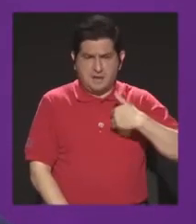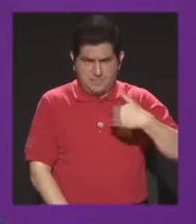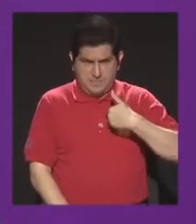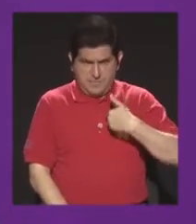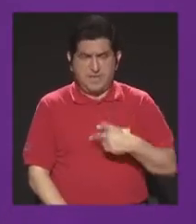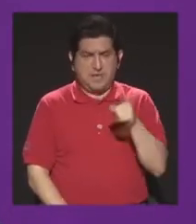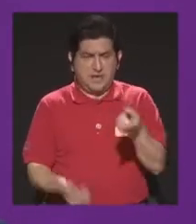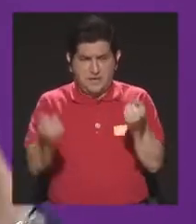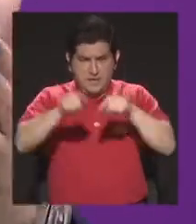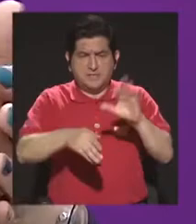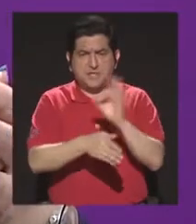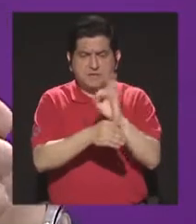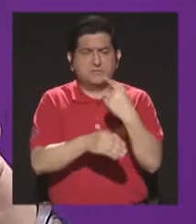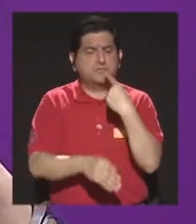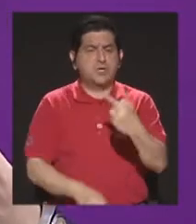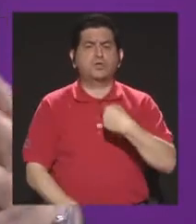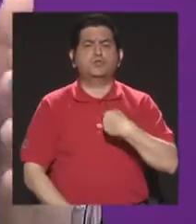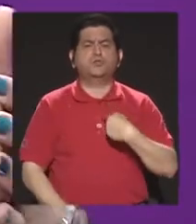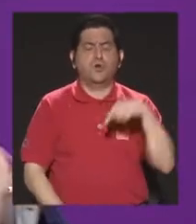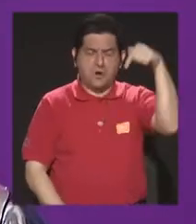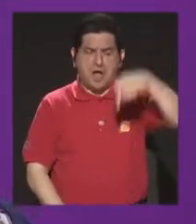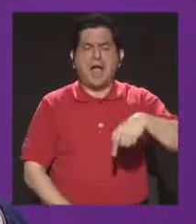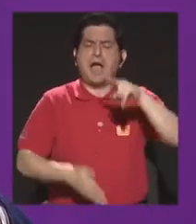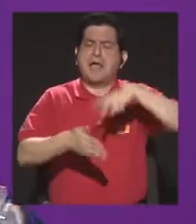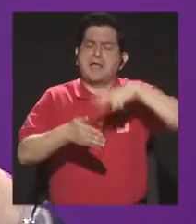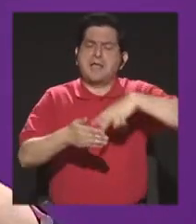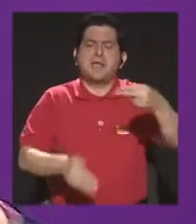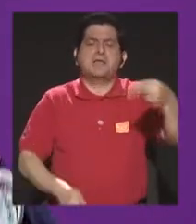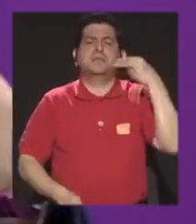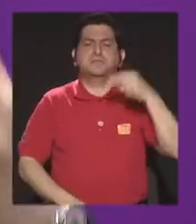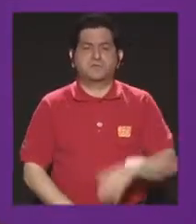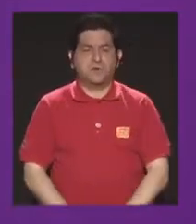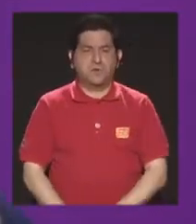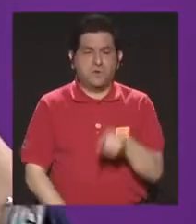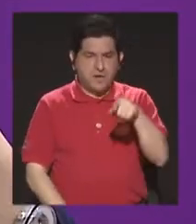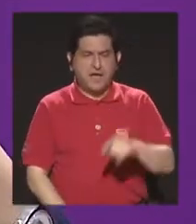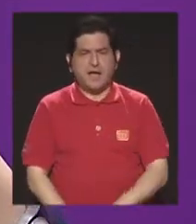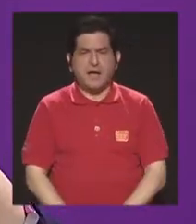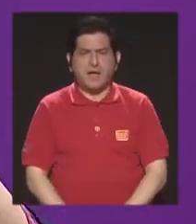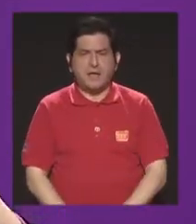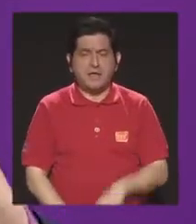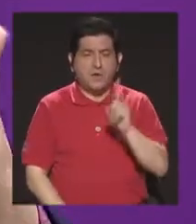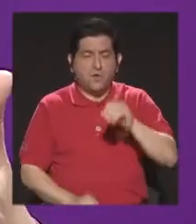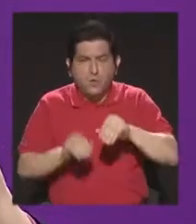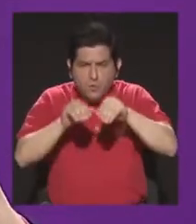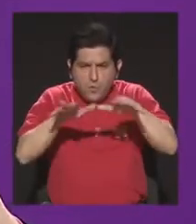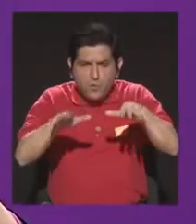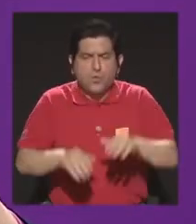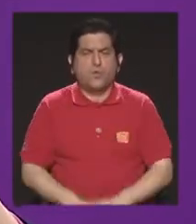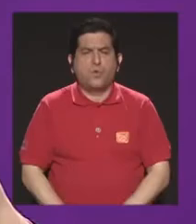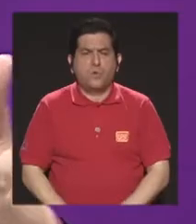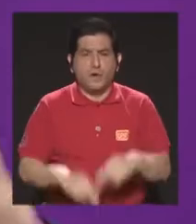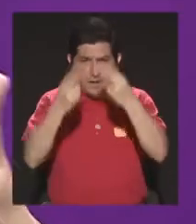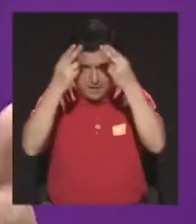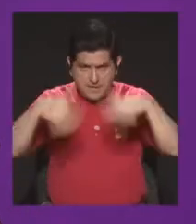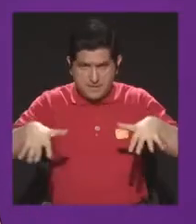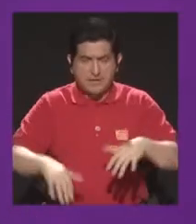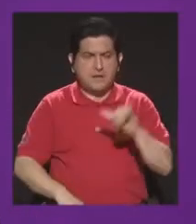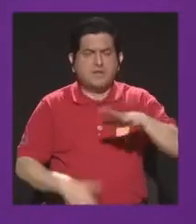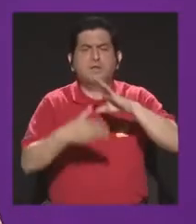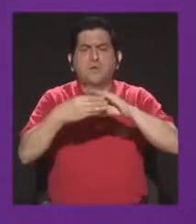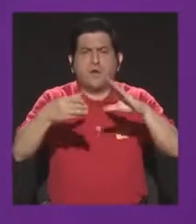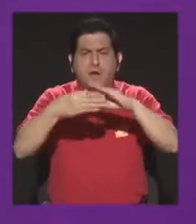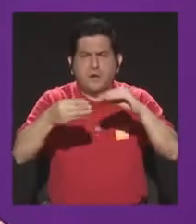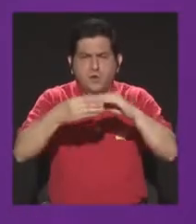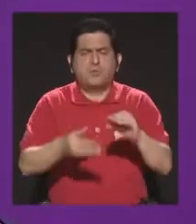tiene una función para decir aquí estoy leyendo tu historia y se empieza a generar un acompañamiento virtual y puedo poner comentarios. A mí también me